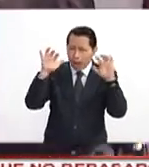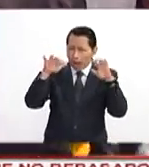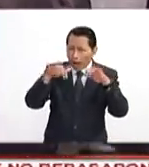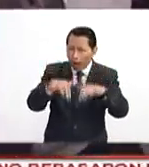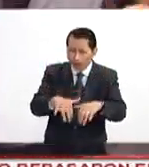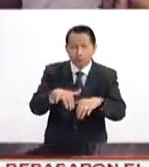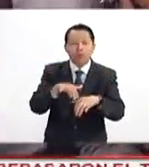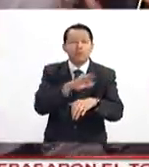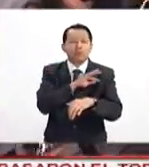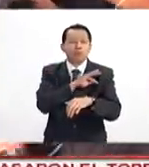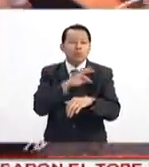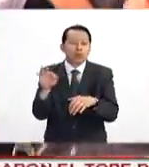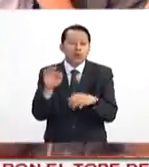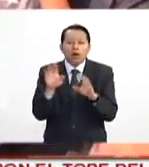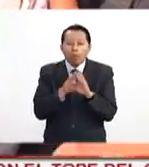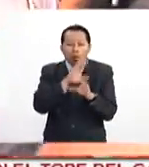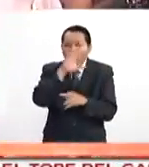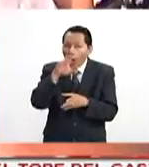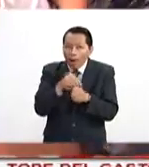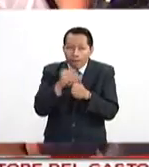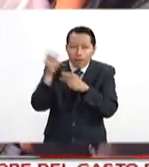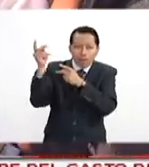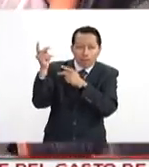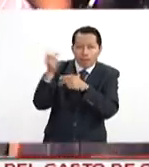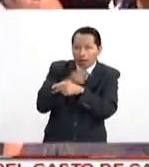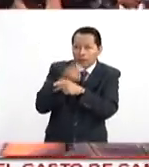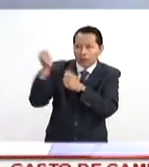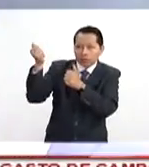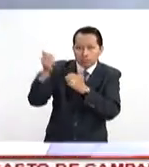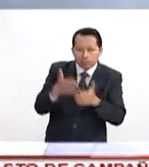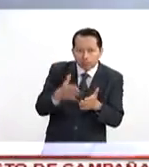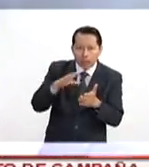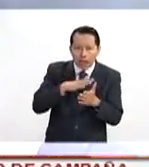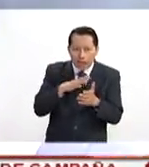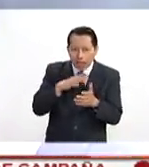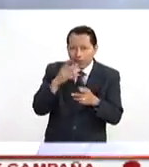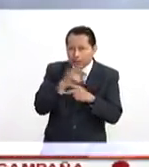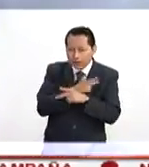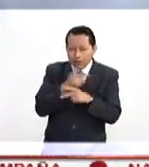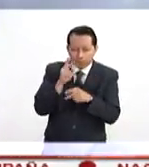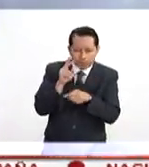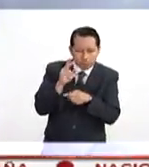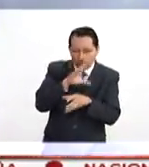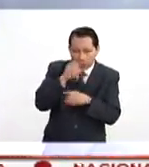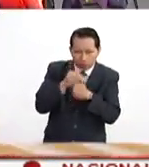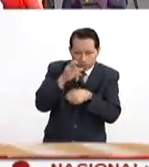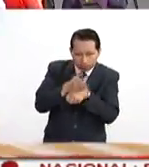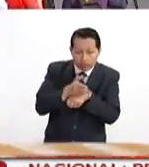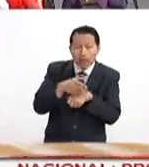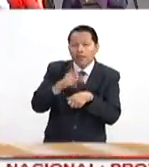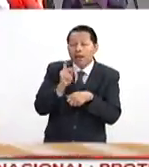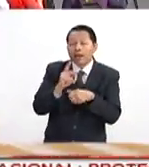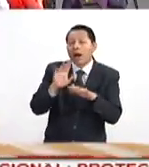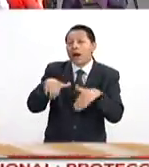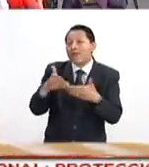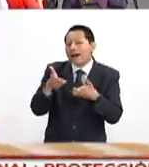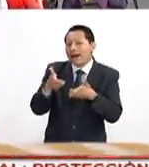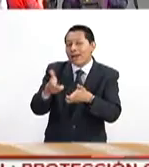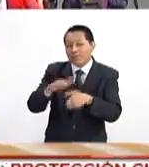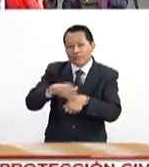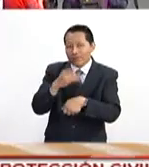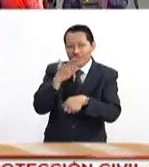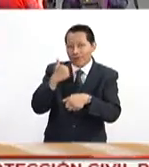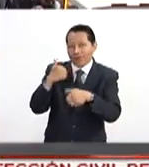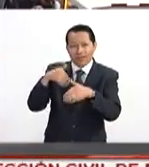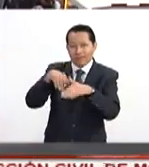dieron cita para llevar el minuto a minuto de la llegada del exgobernador veracruzano, pero en esta ocasión tuvo que ser desde la calle, ya que no hubo